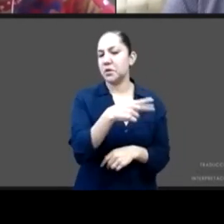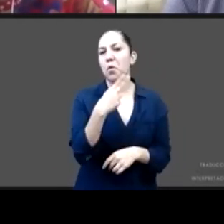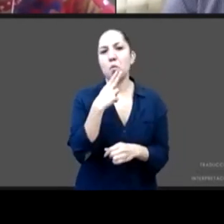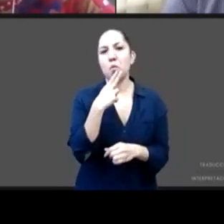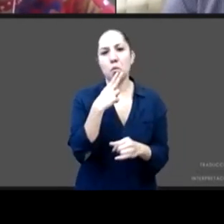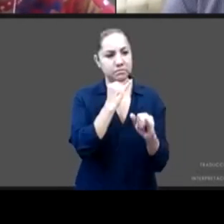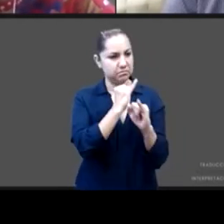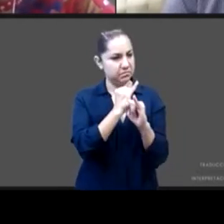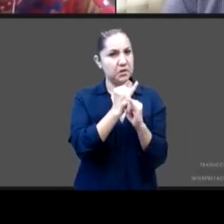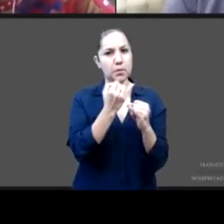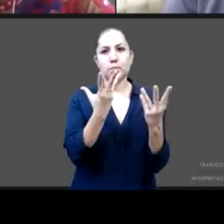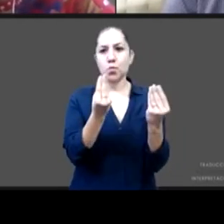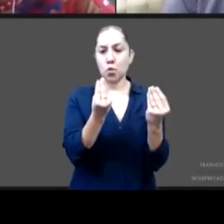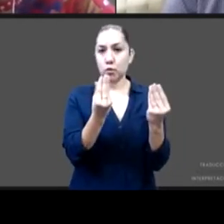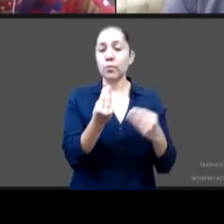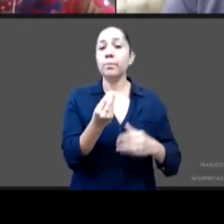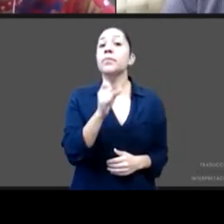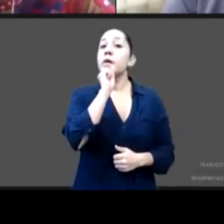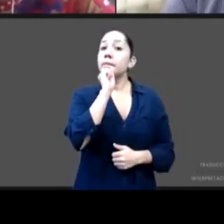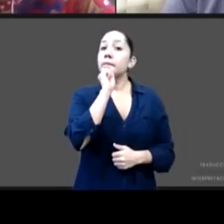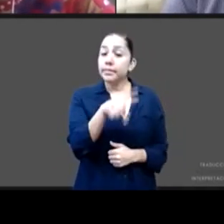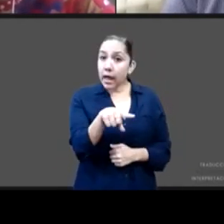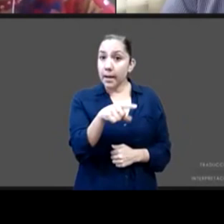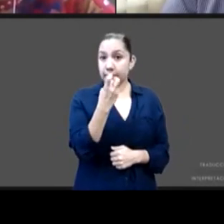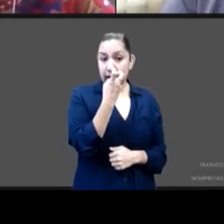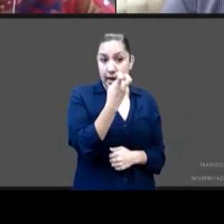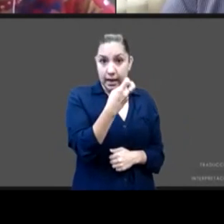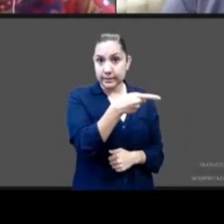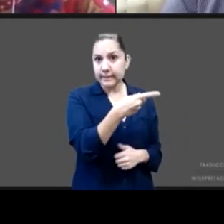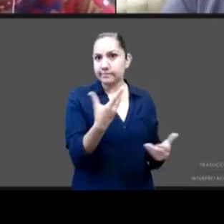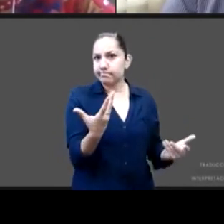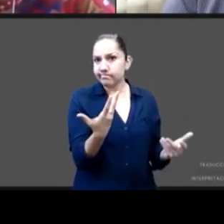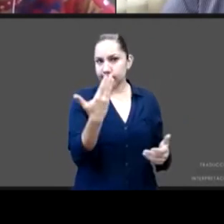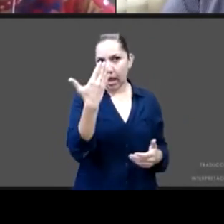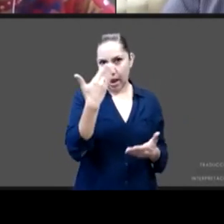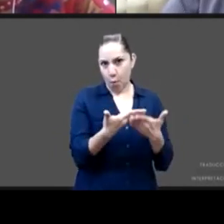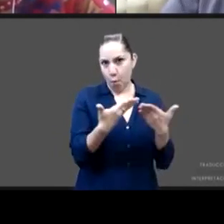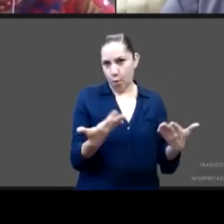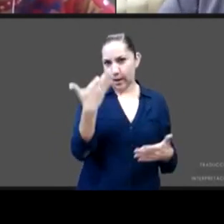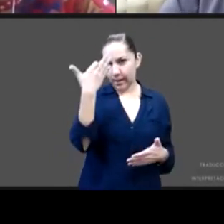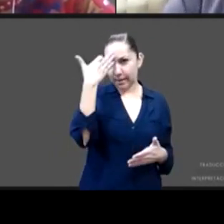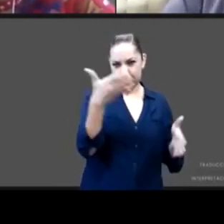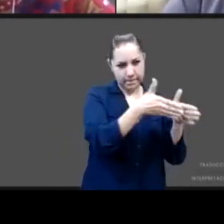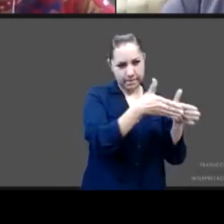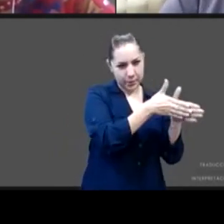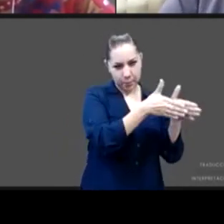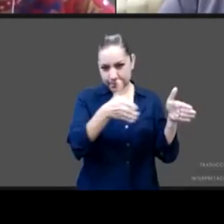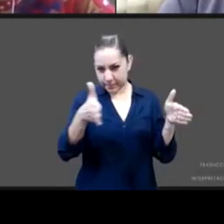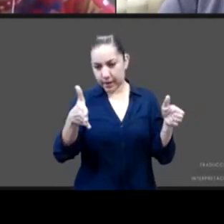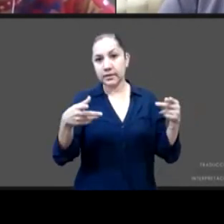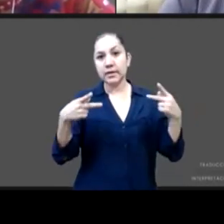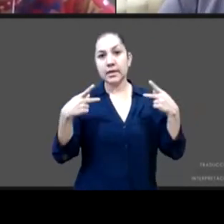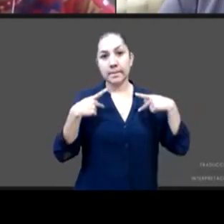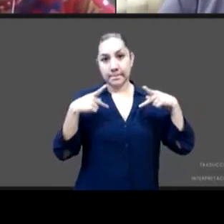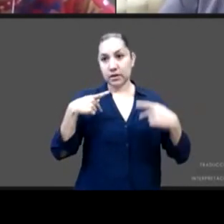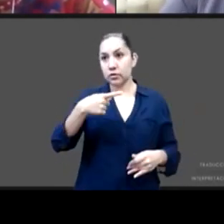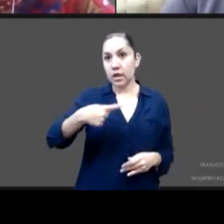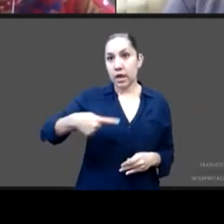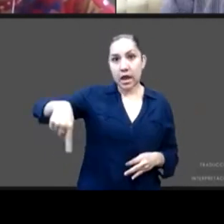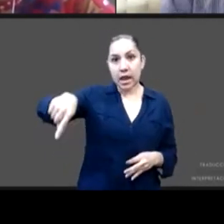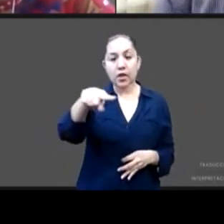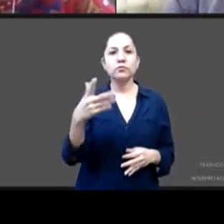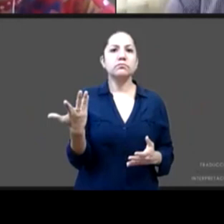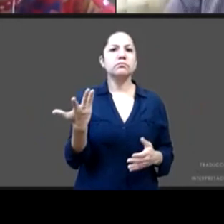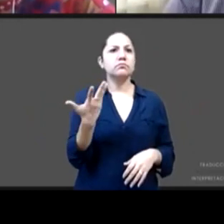la dificultad que ha tenido la generación actual de tener una comunicación presencial con